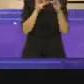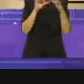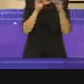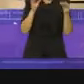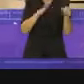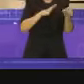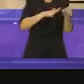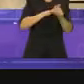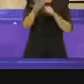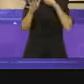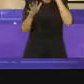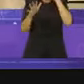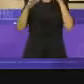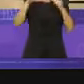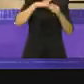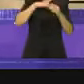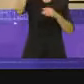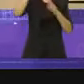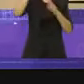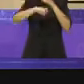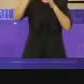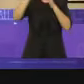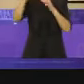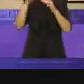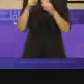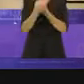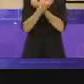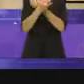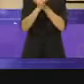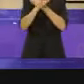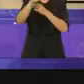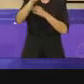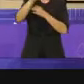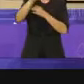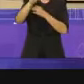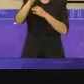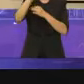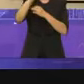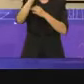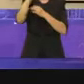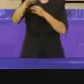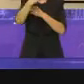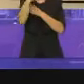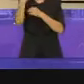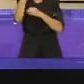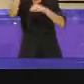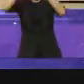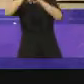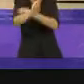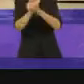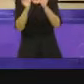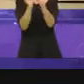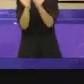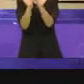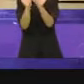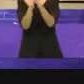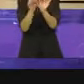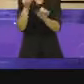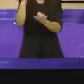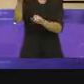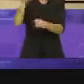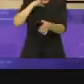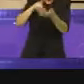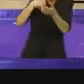abandono y extorsiones como el de Escuadrón 201 que acabo de visitar o de qué mercados nos hablan? Yo sí te puedo decir algo. Los mejores